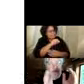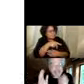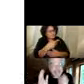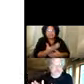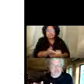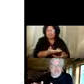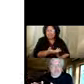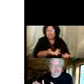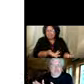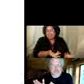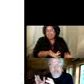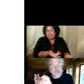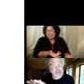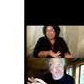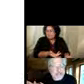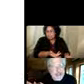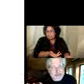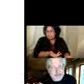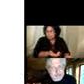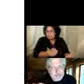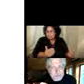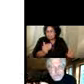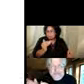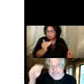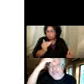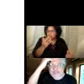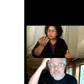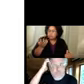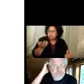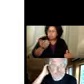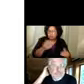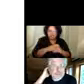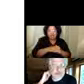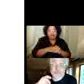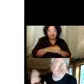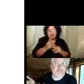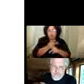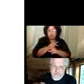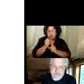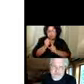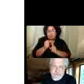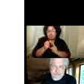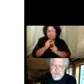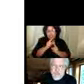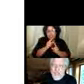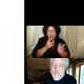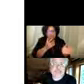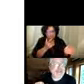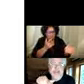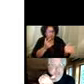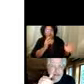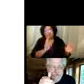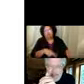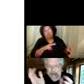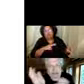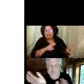trabajadores de casos, muchos otros. Frecuentemente no se les da a ellos ese estatus enorme. Y a veces